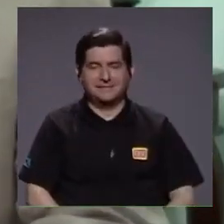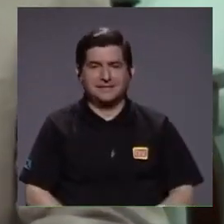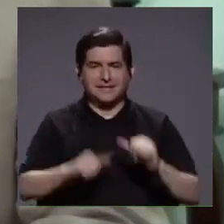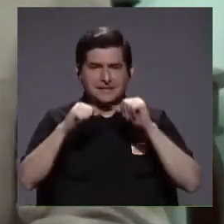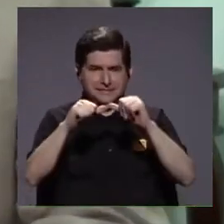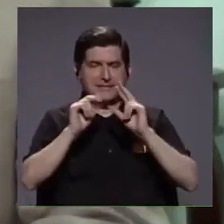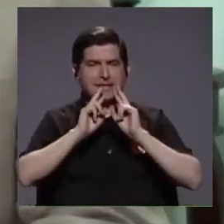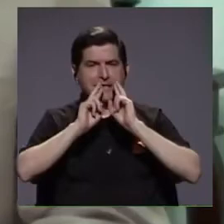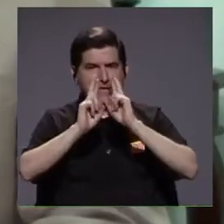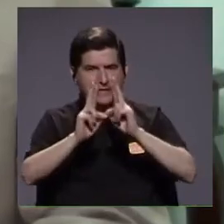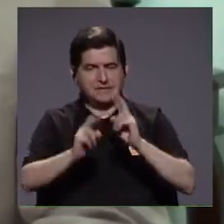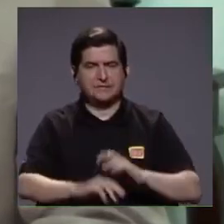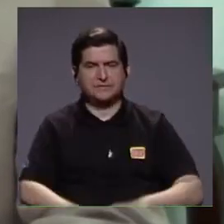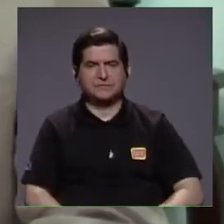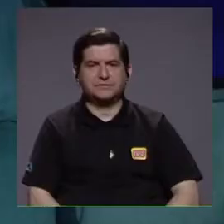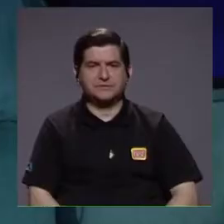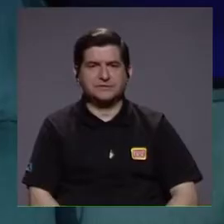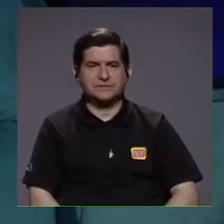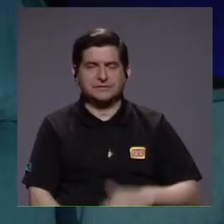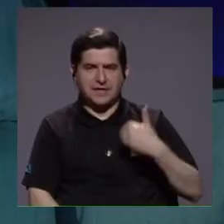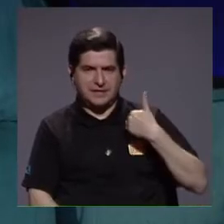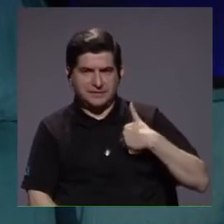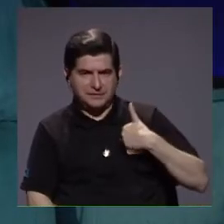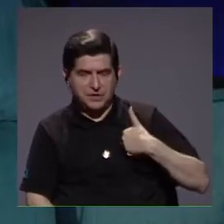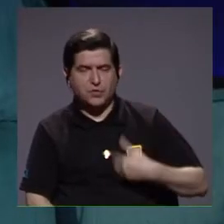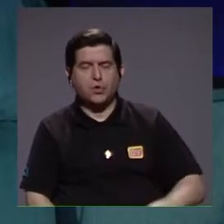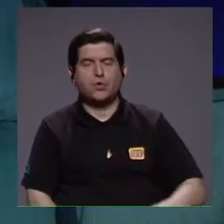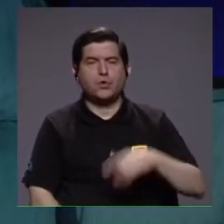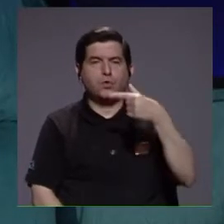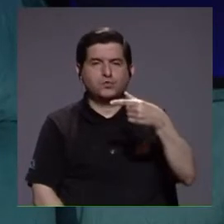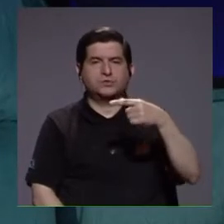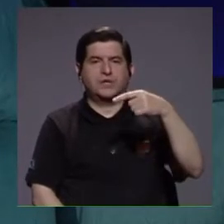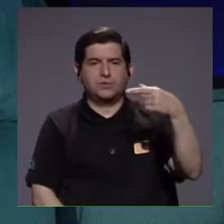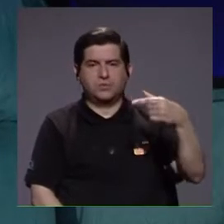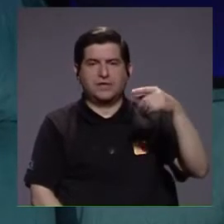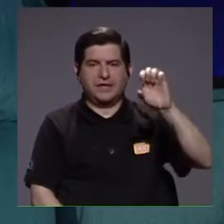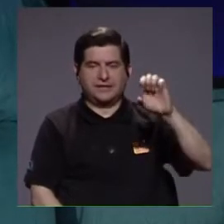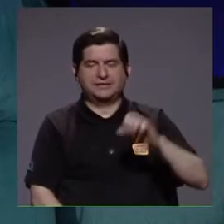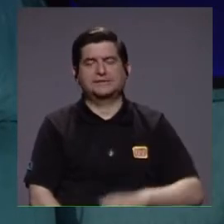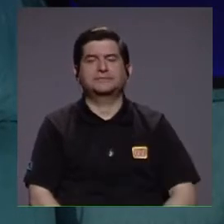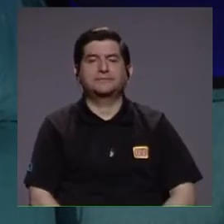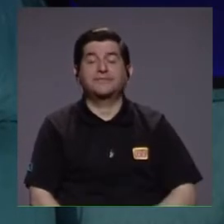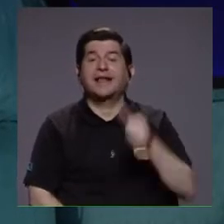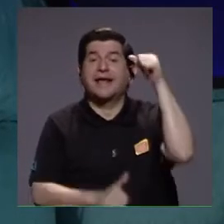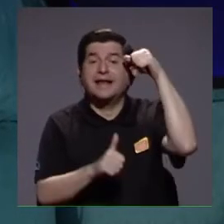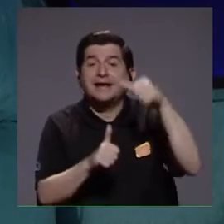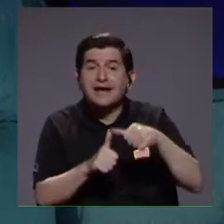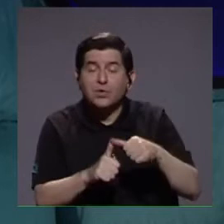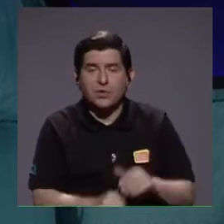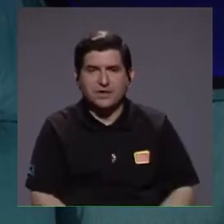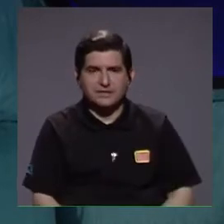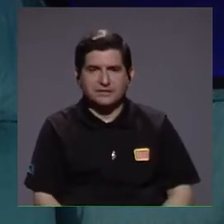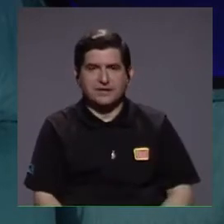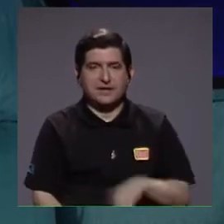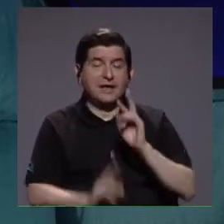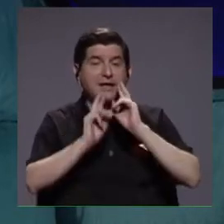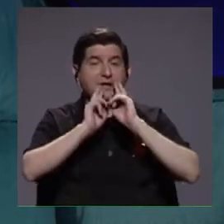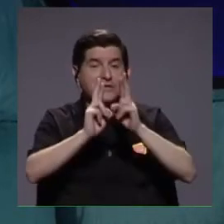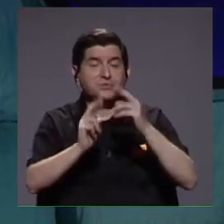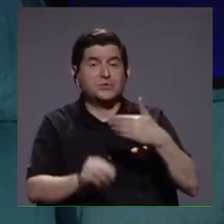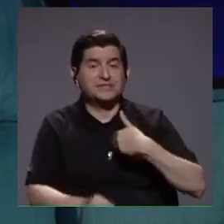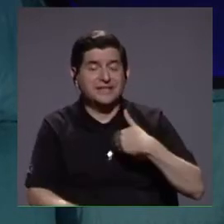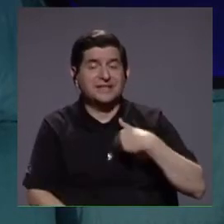Gracias. Continuamos con la respuesta del señor Gustavo Gutiérrez. Les recuerdo que para